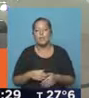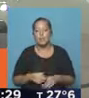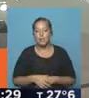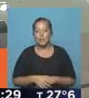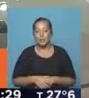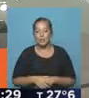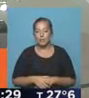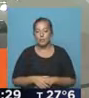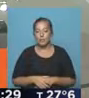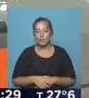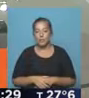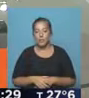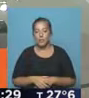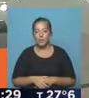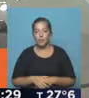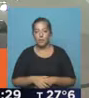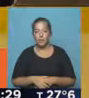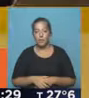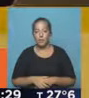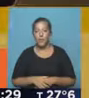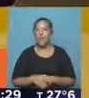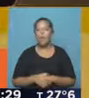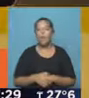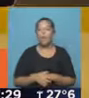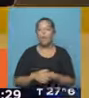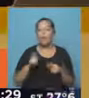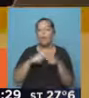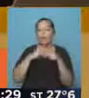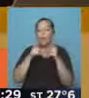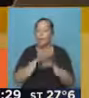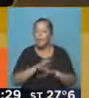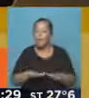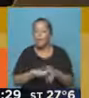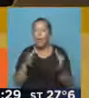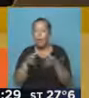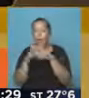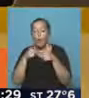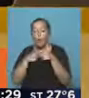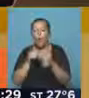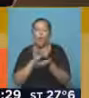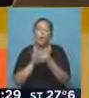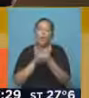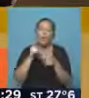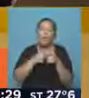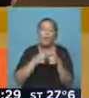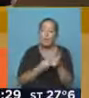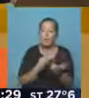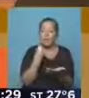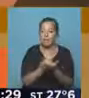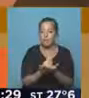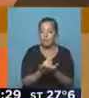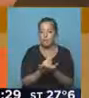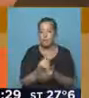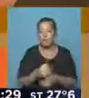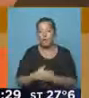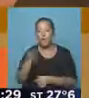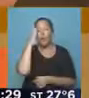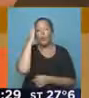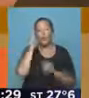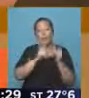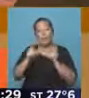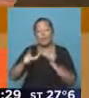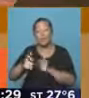ruptura con los partidos políticos e imponer un nuevo tipo de política y un nuevo cultura ciudadana y